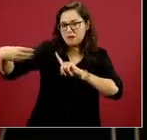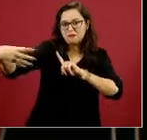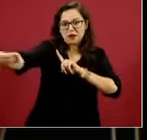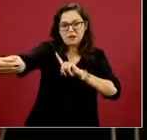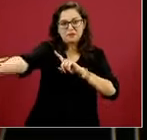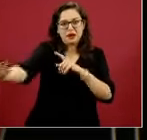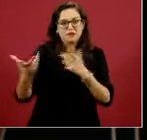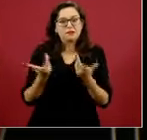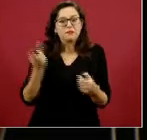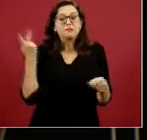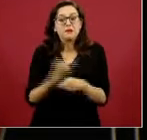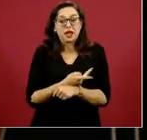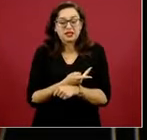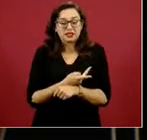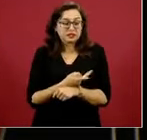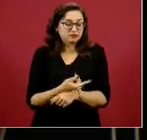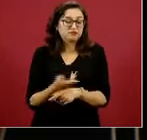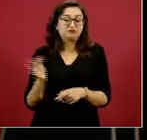un lado pueden